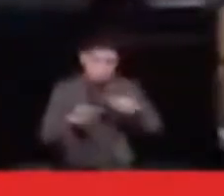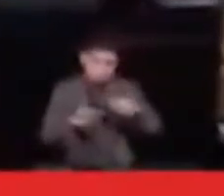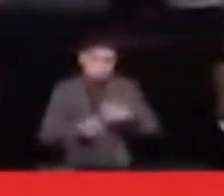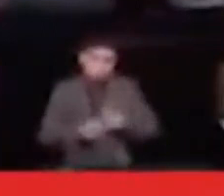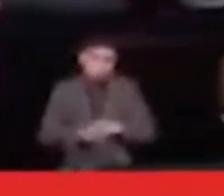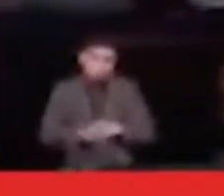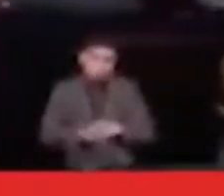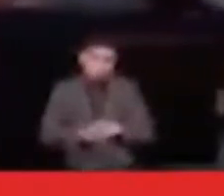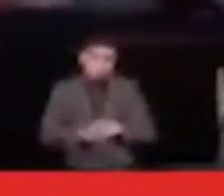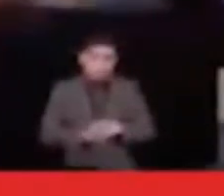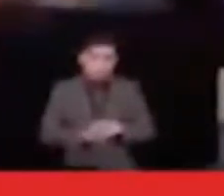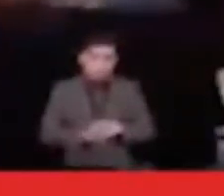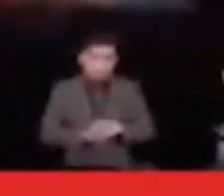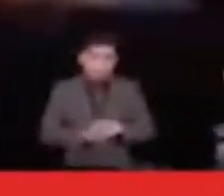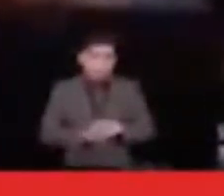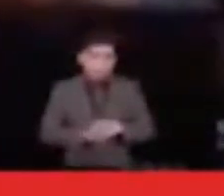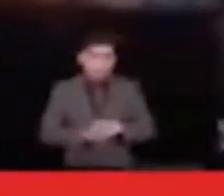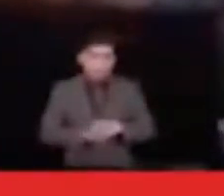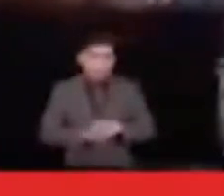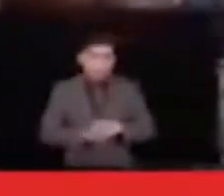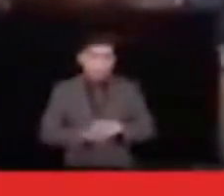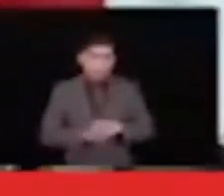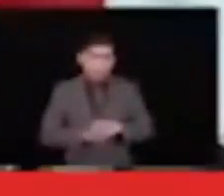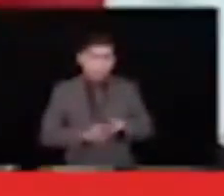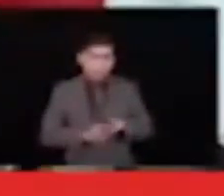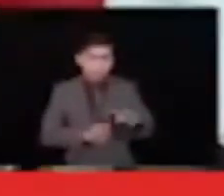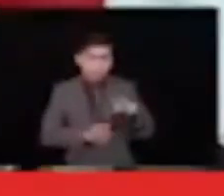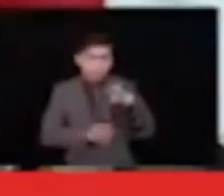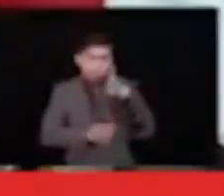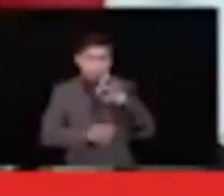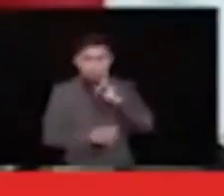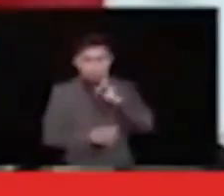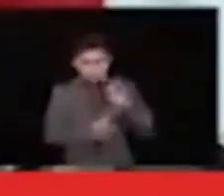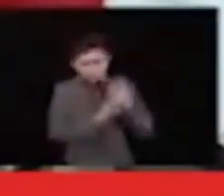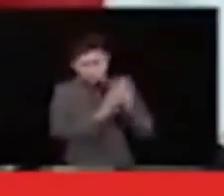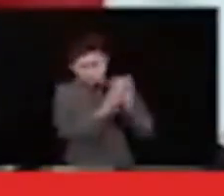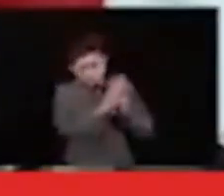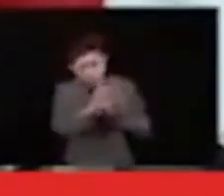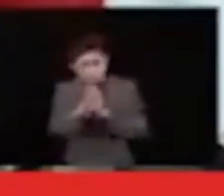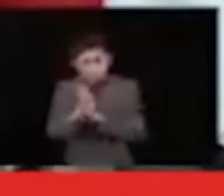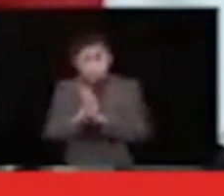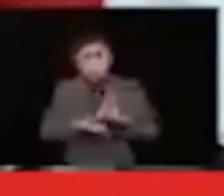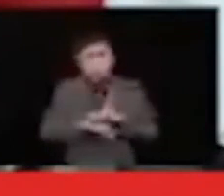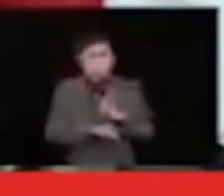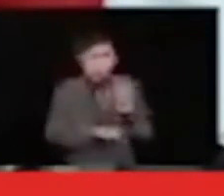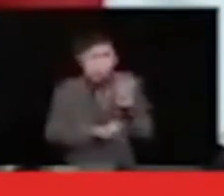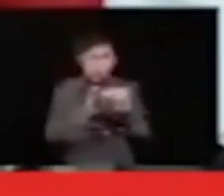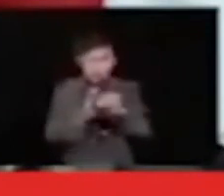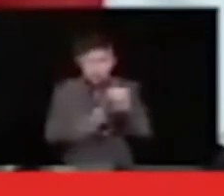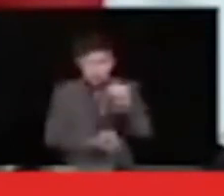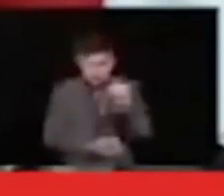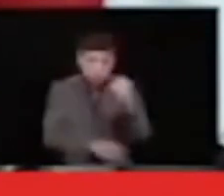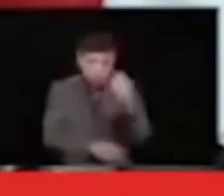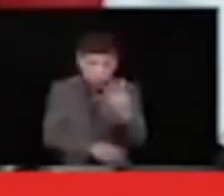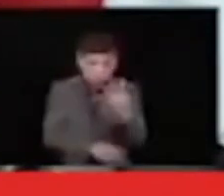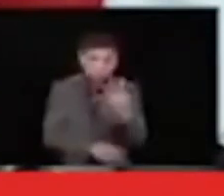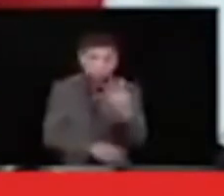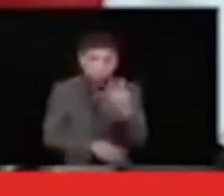frente amplio de los hombres y las mujeres democráticas de México, porque el